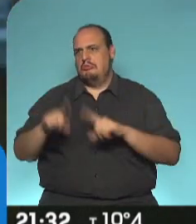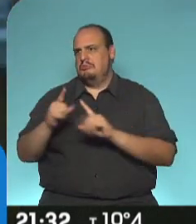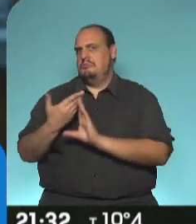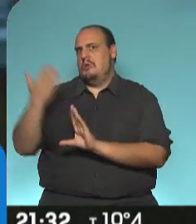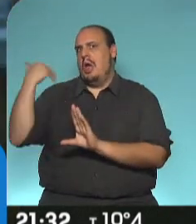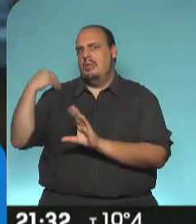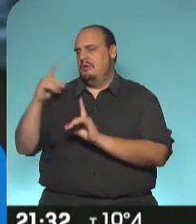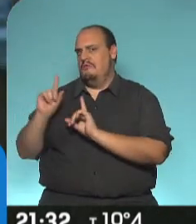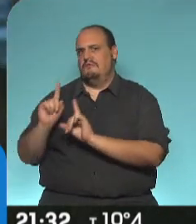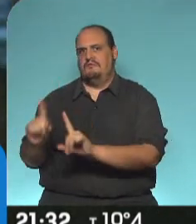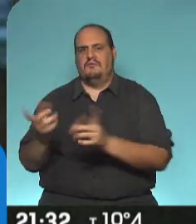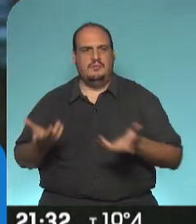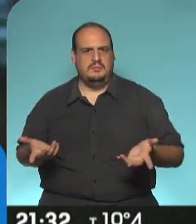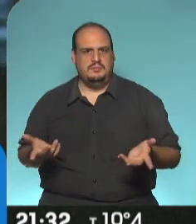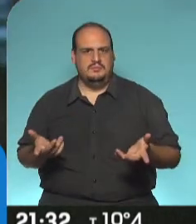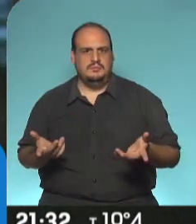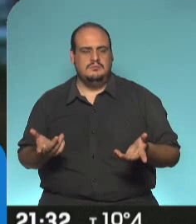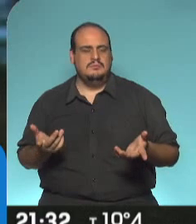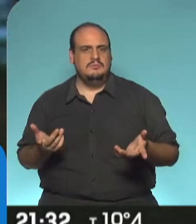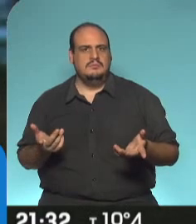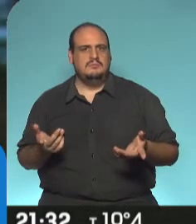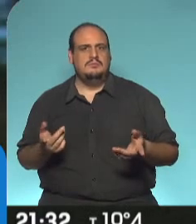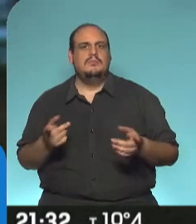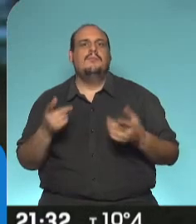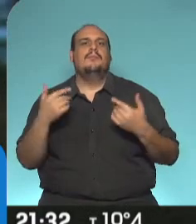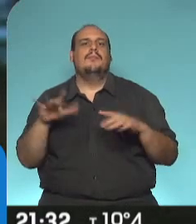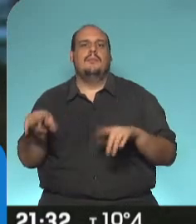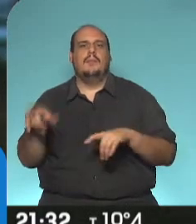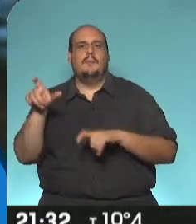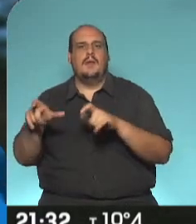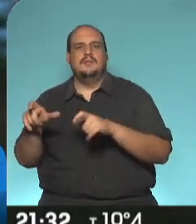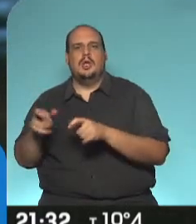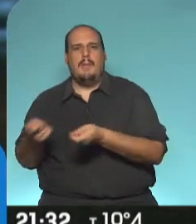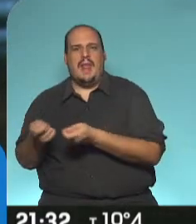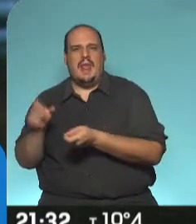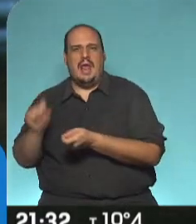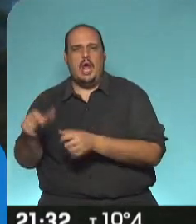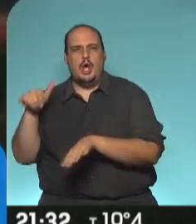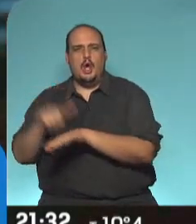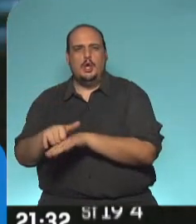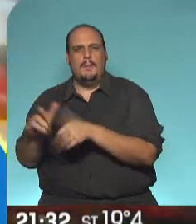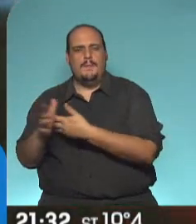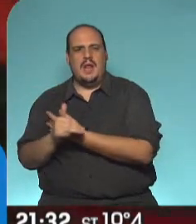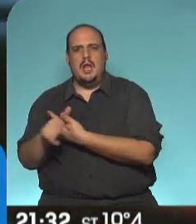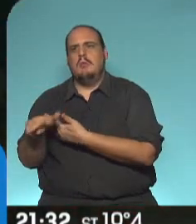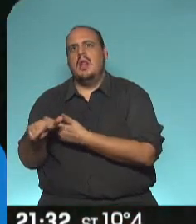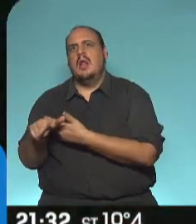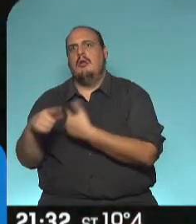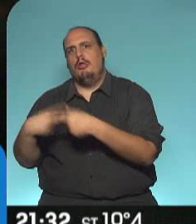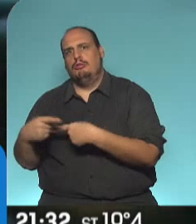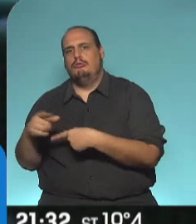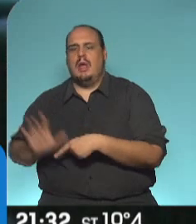antes de la pandemia más allá de alguna expresión que haya tenido el concesionario actual sobre sobre la voluntad o no de continuar con esa concesión